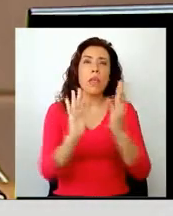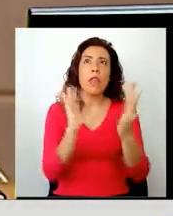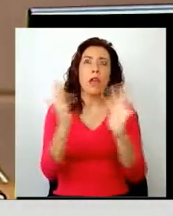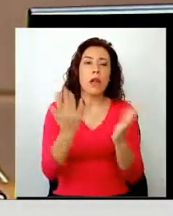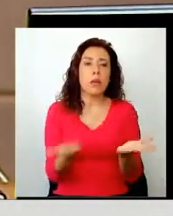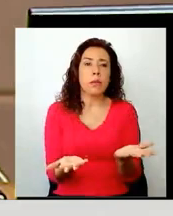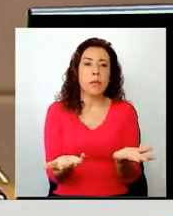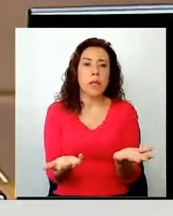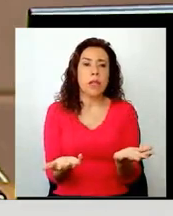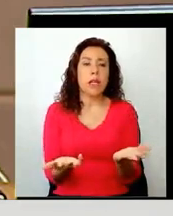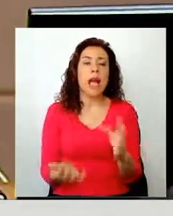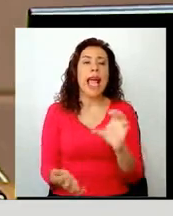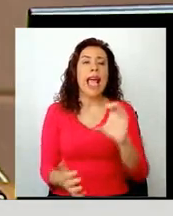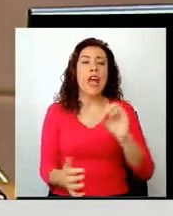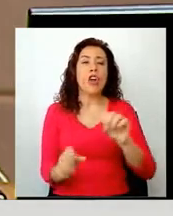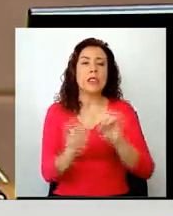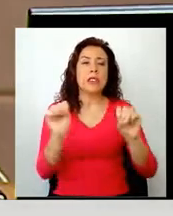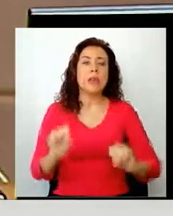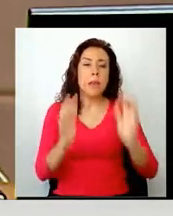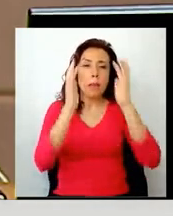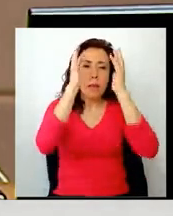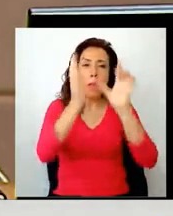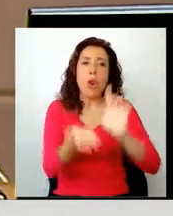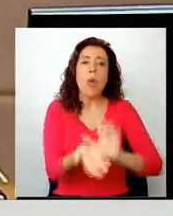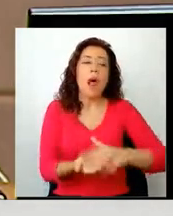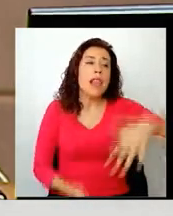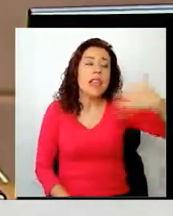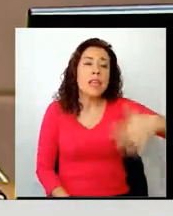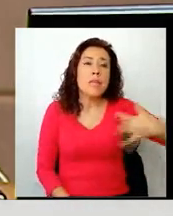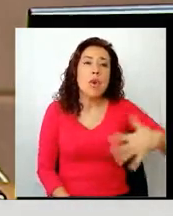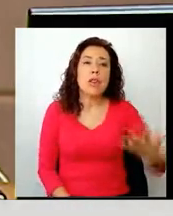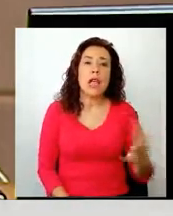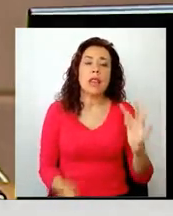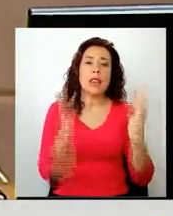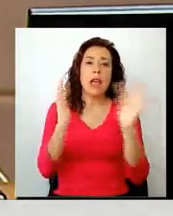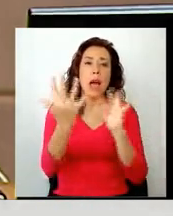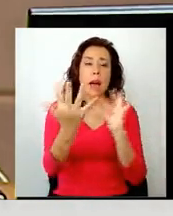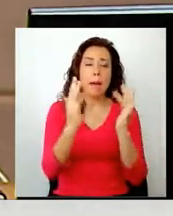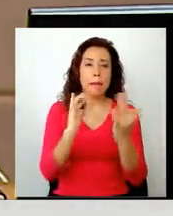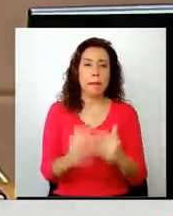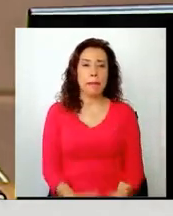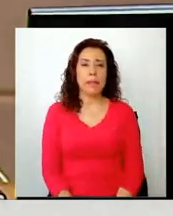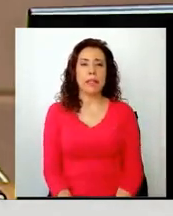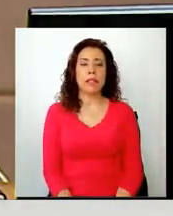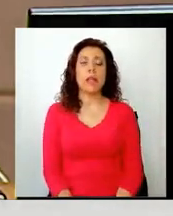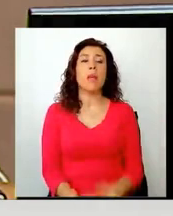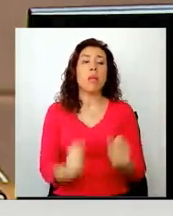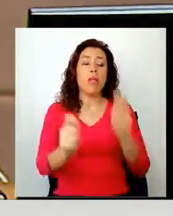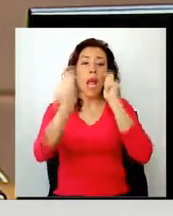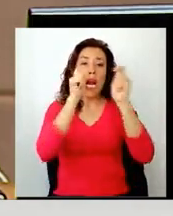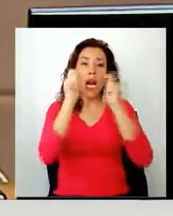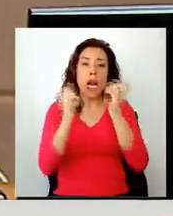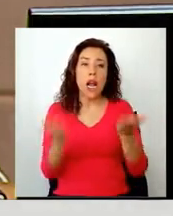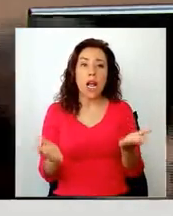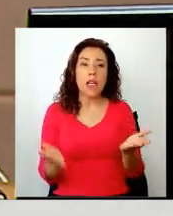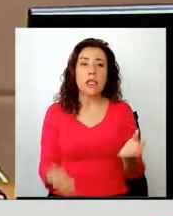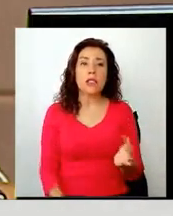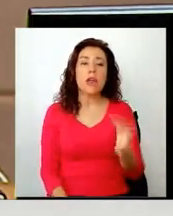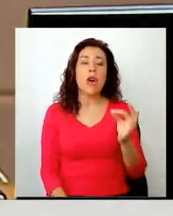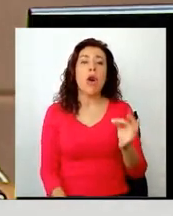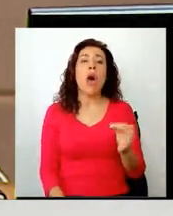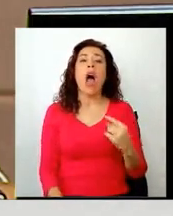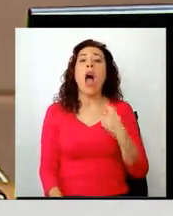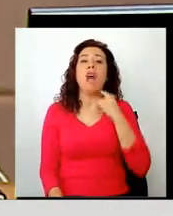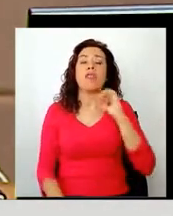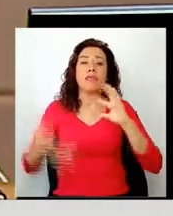ecosistemas con énfasis en aquellos de alto valor ambiental que sean amenazados o que tengan algún tipo de degradación y que requiere